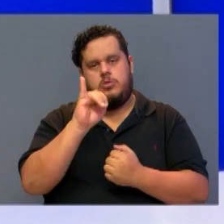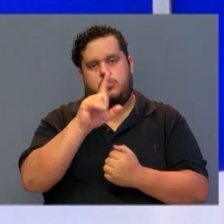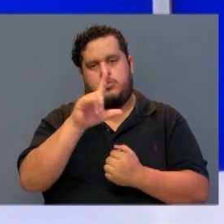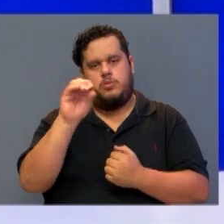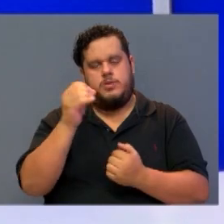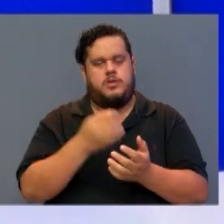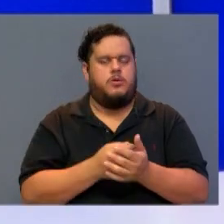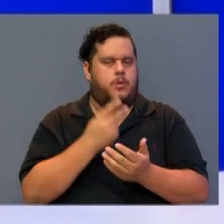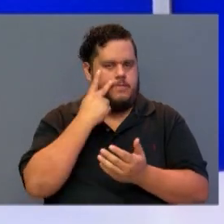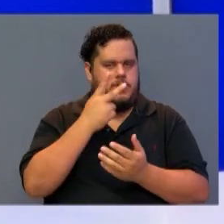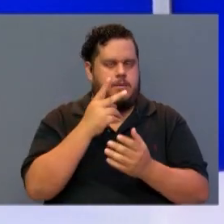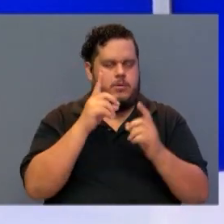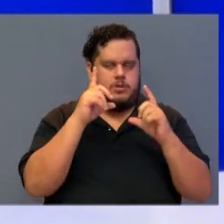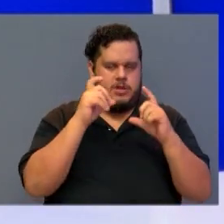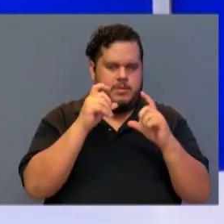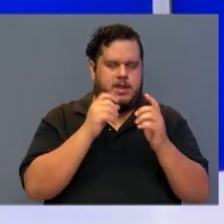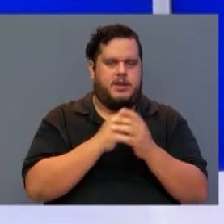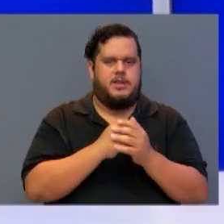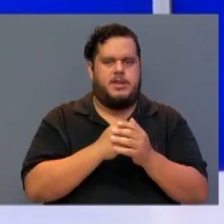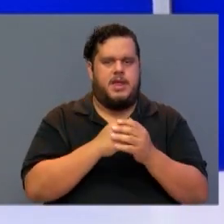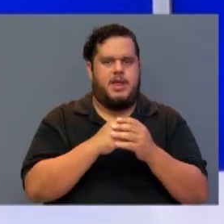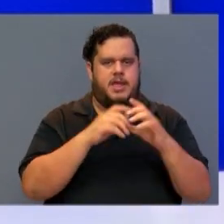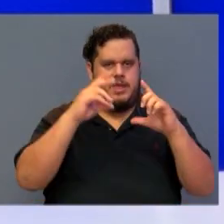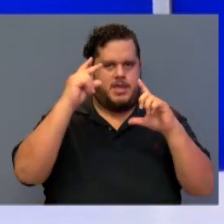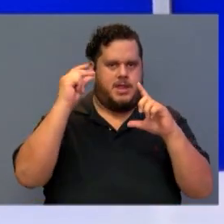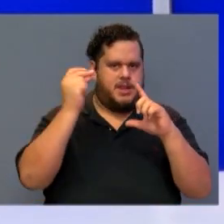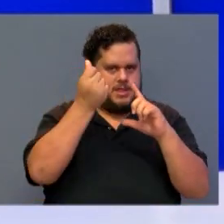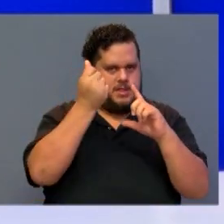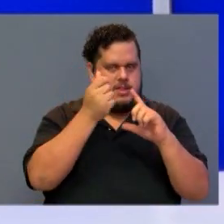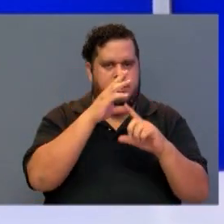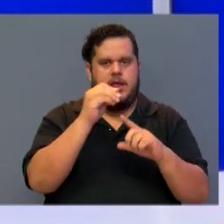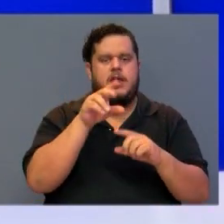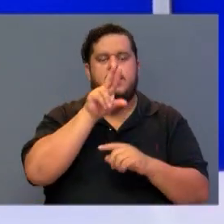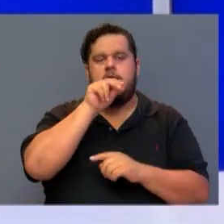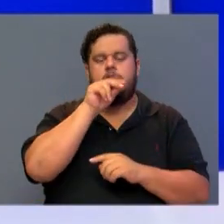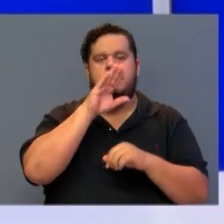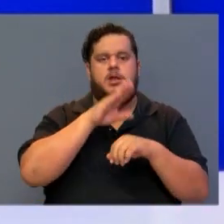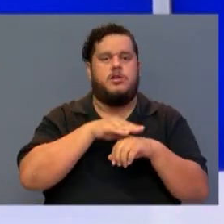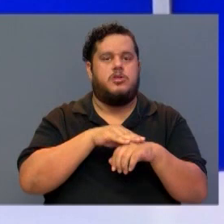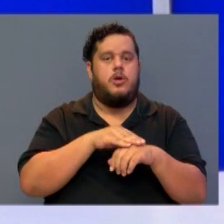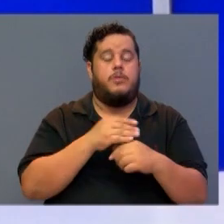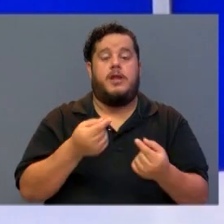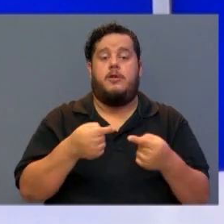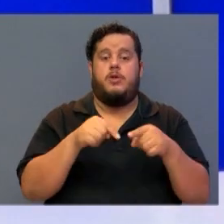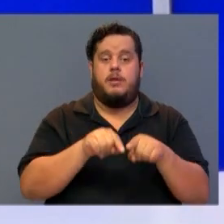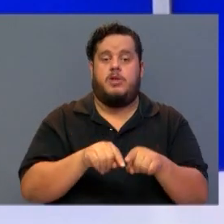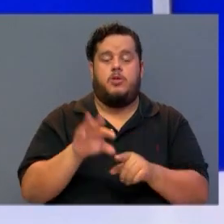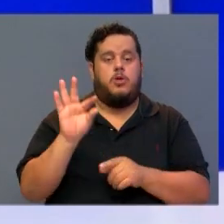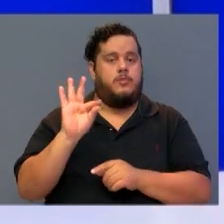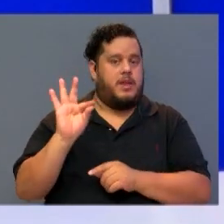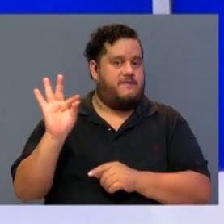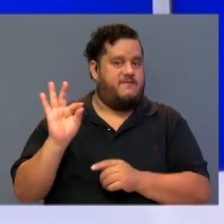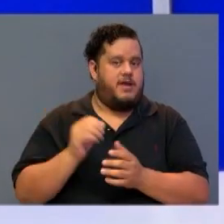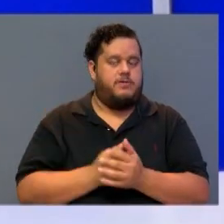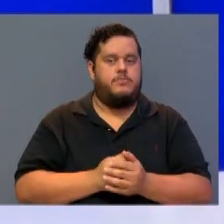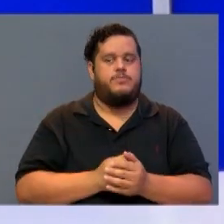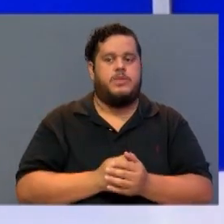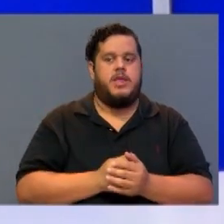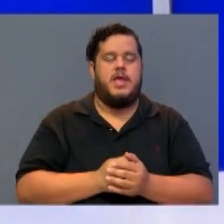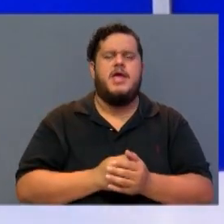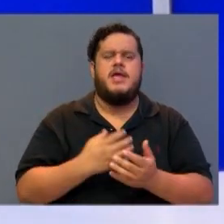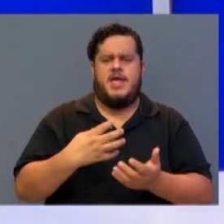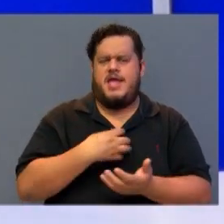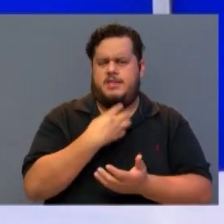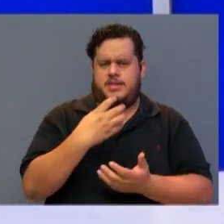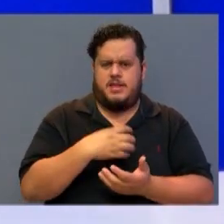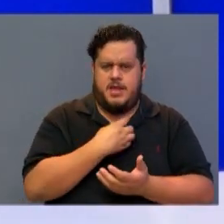en el Facebook y perdón, en el Instagram y en Twitter sobre lo que pasó con Fernán Farrón, que de hecho se